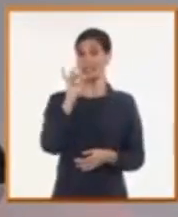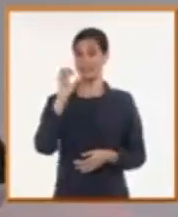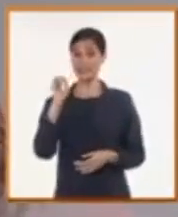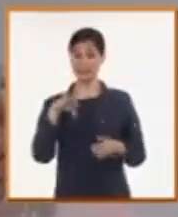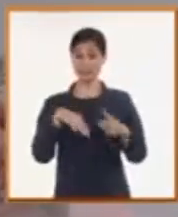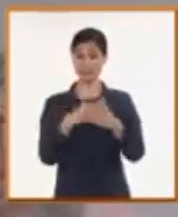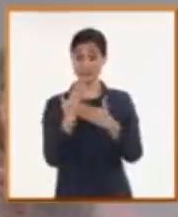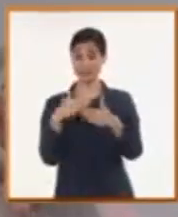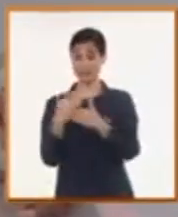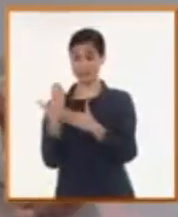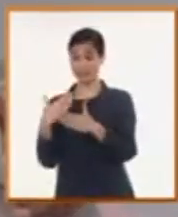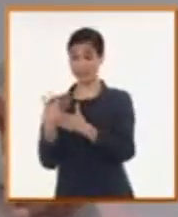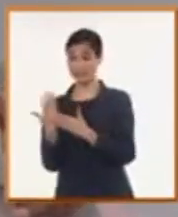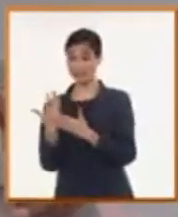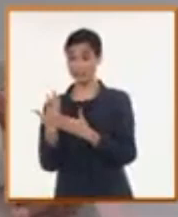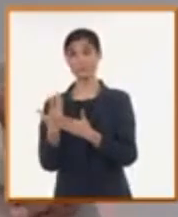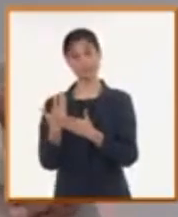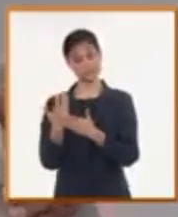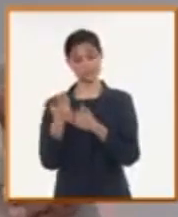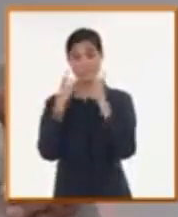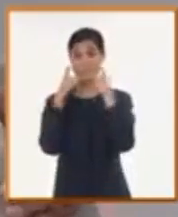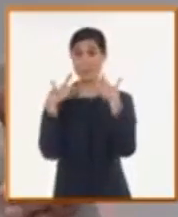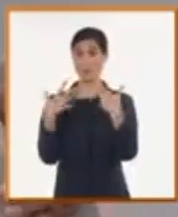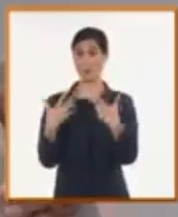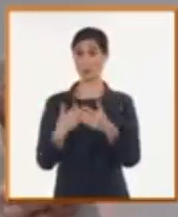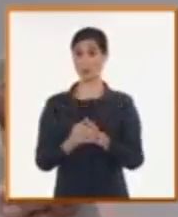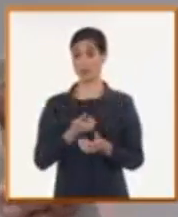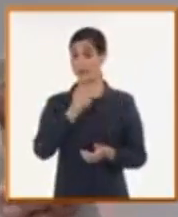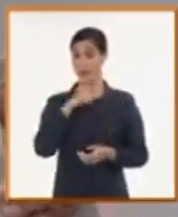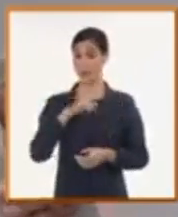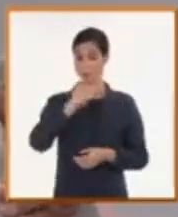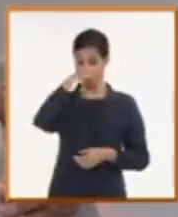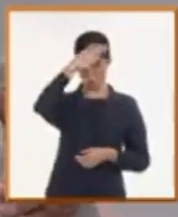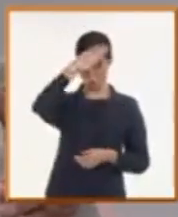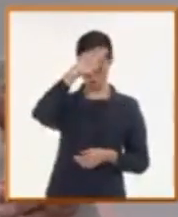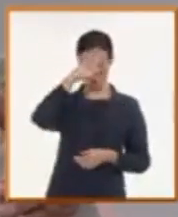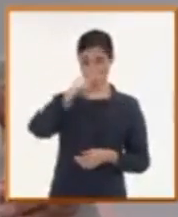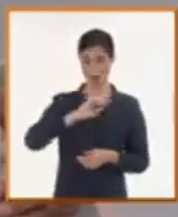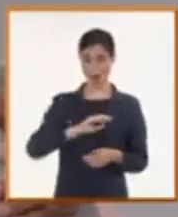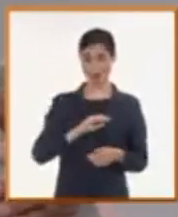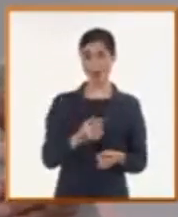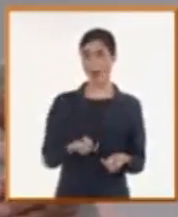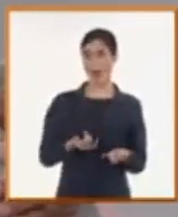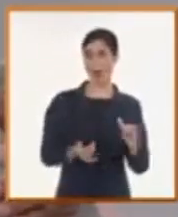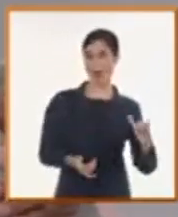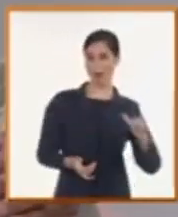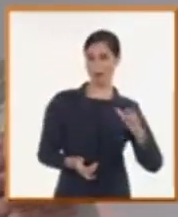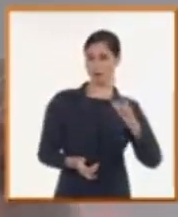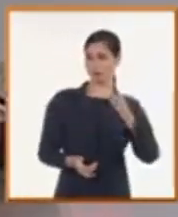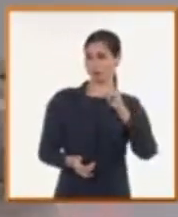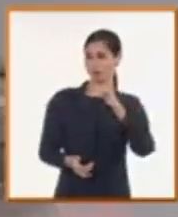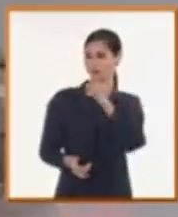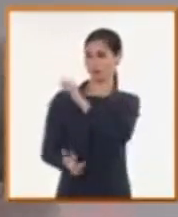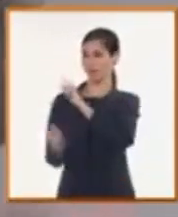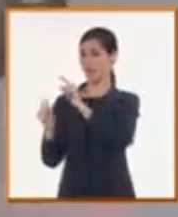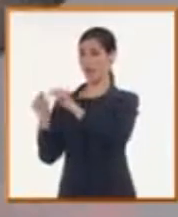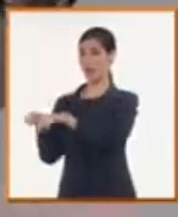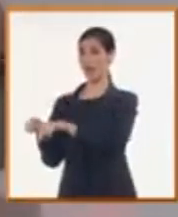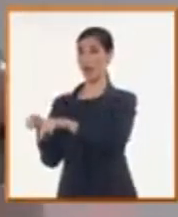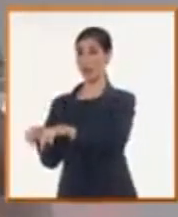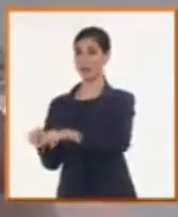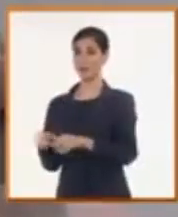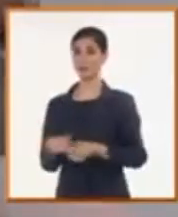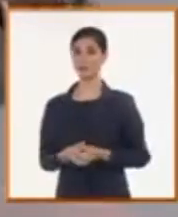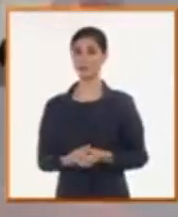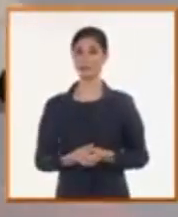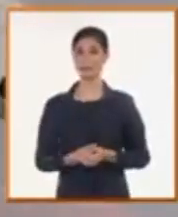la Dirección de la Revolución mandó un tipo de avión que allá no existía, que son los famosos 23 BN, que ya eran aviones que podían llegar